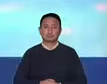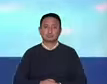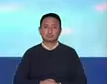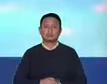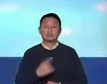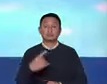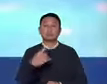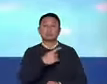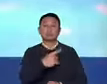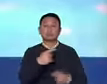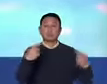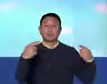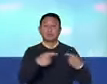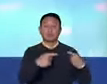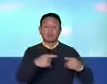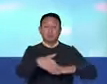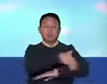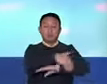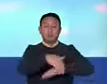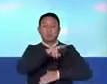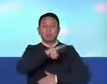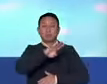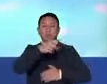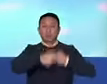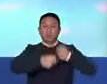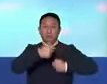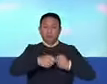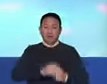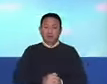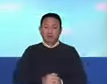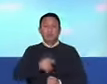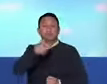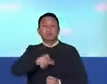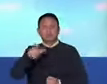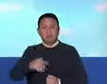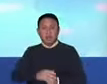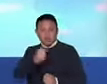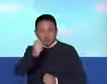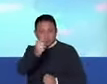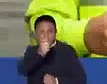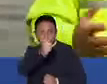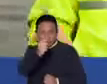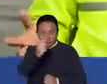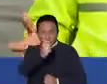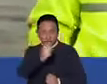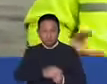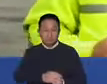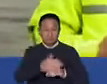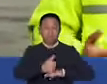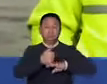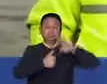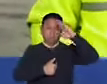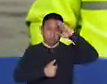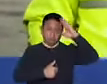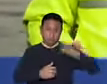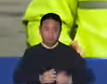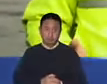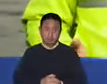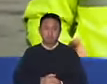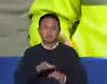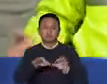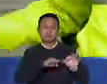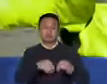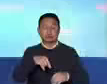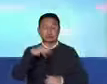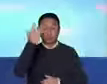Este enfrentamiento en pleno bulevar de la 24 de mayo fue filmado por varios espectadores. El comandante del distrito, Manuela Sáenz, expresó